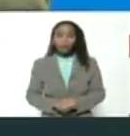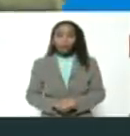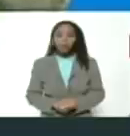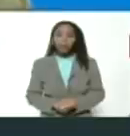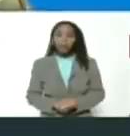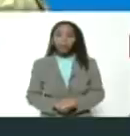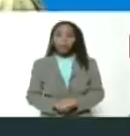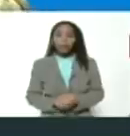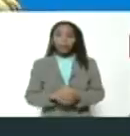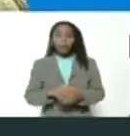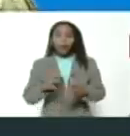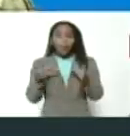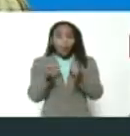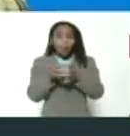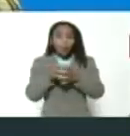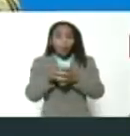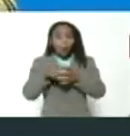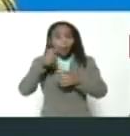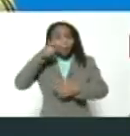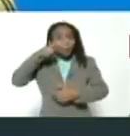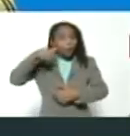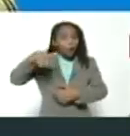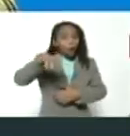de las masas del pueblo.